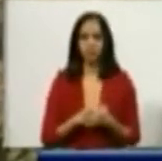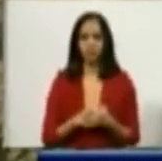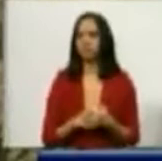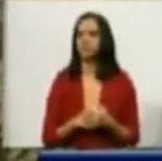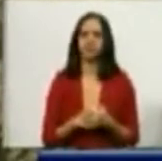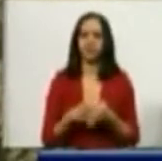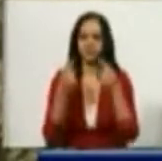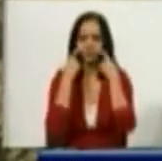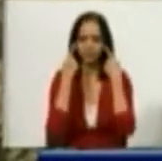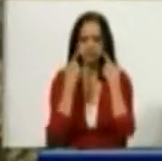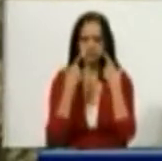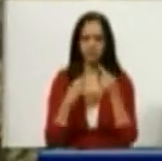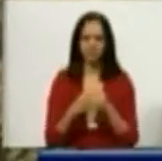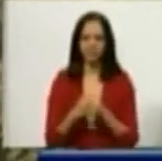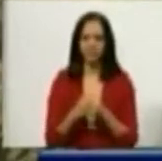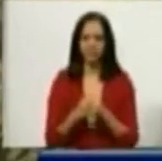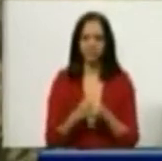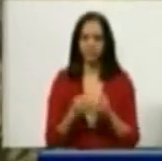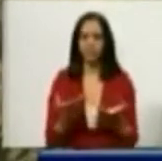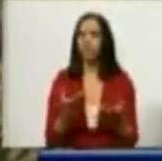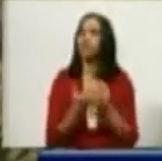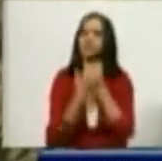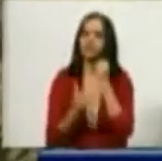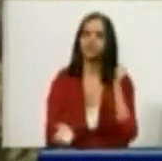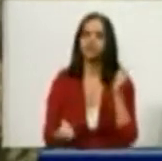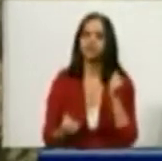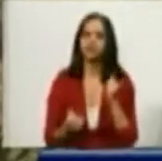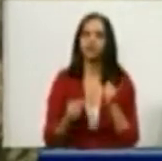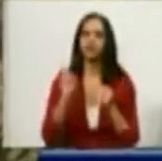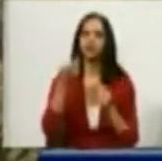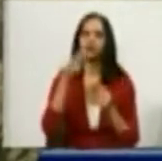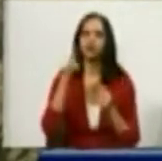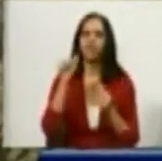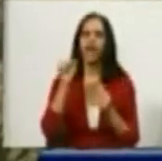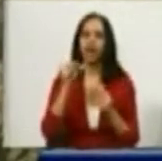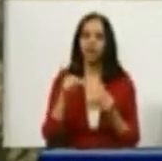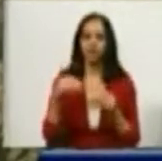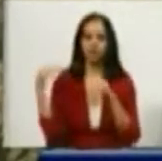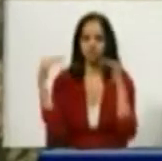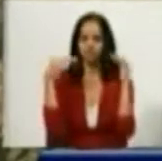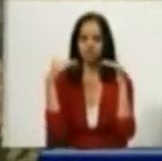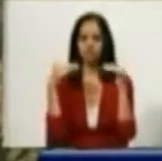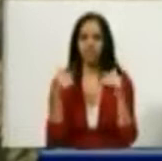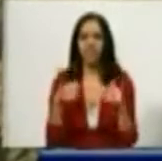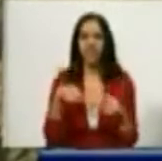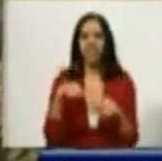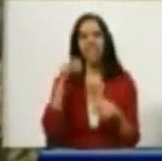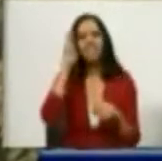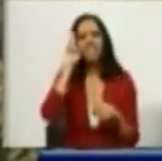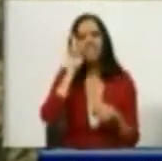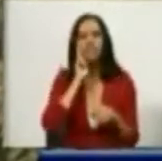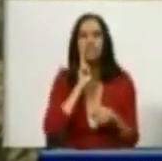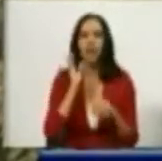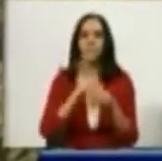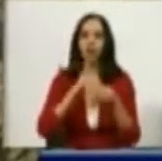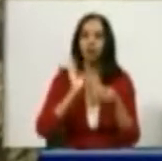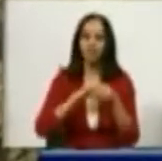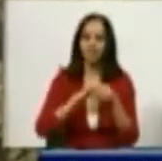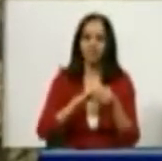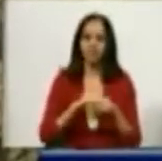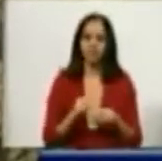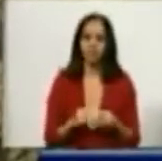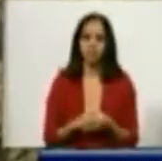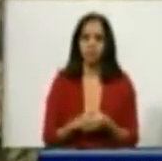vistos los terroristas prófugos de la justicia venezolana Gustavo Tovar Arroyo alias limpia poceta También conocido como el piche